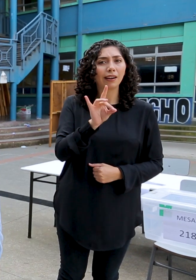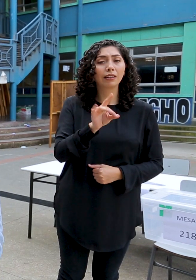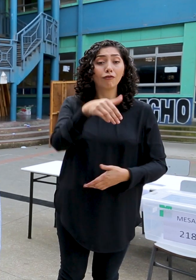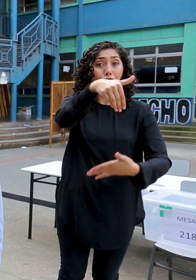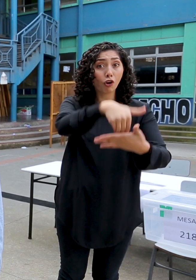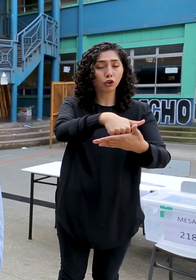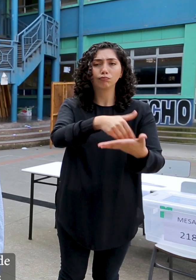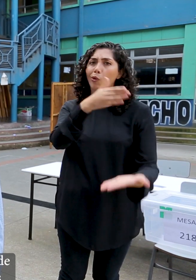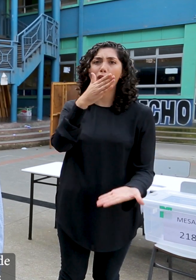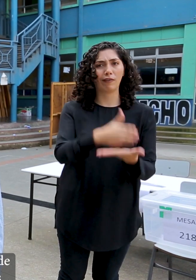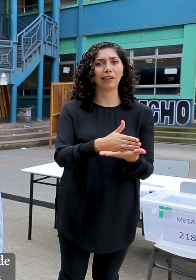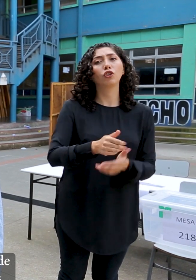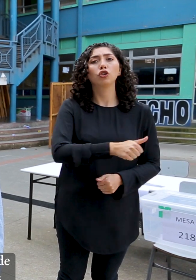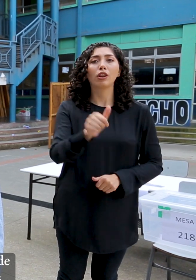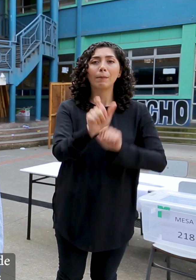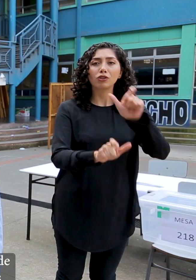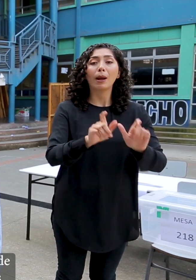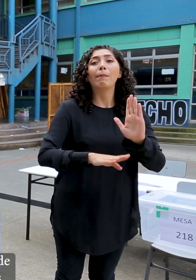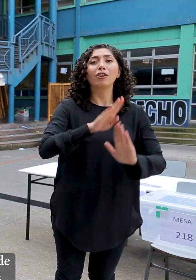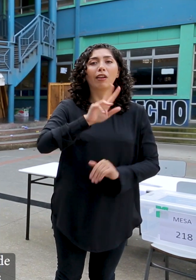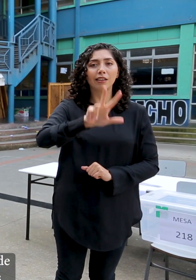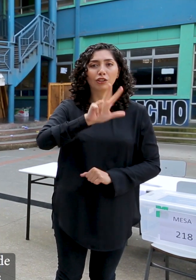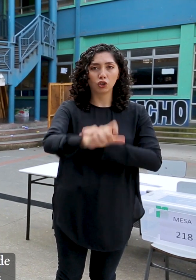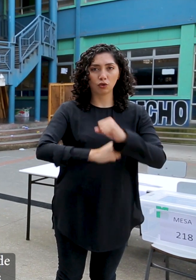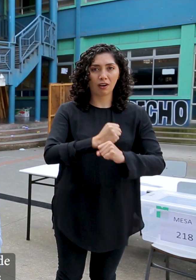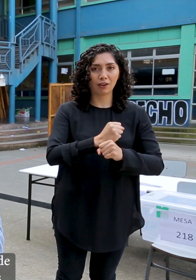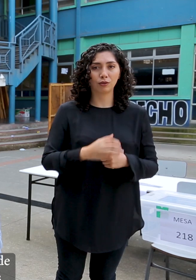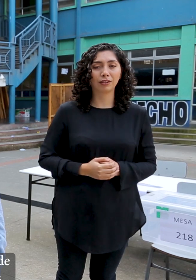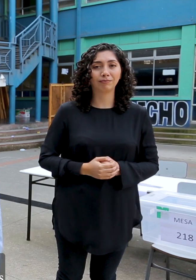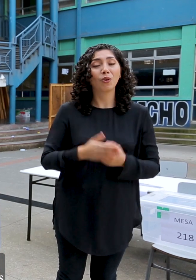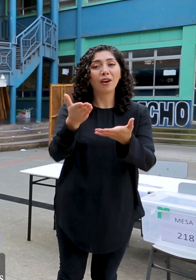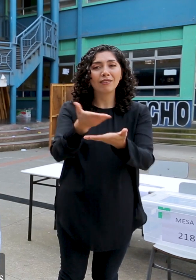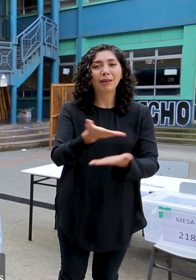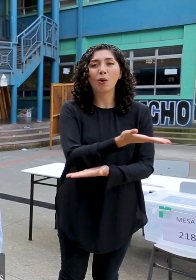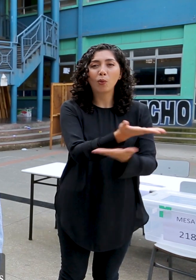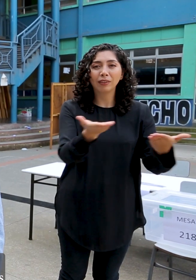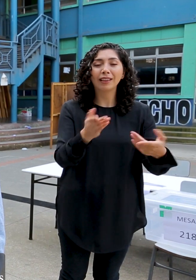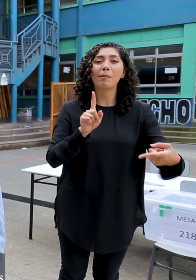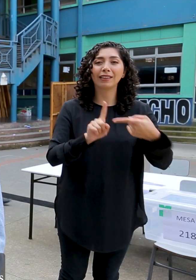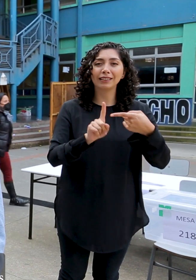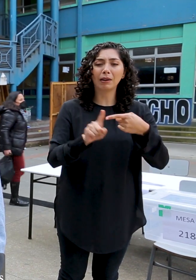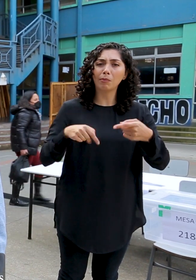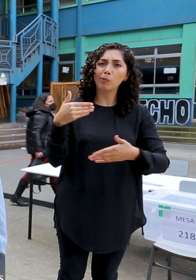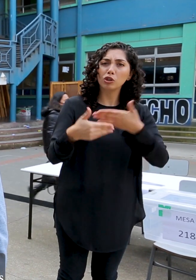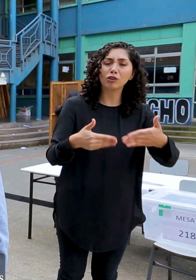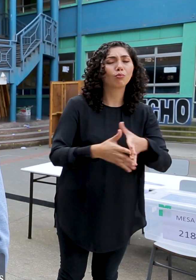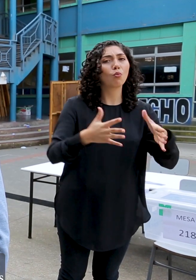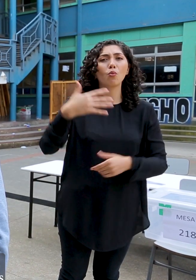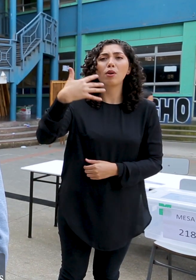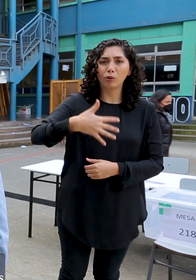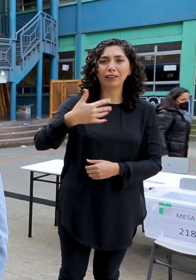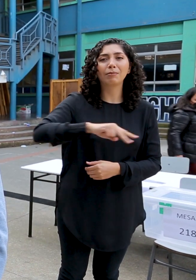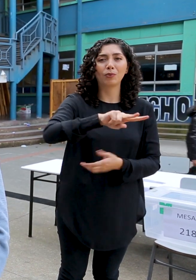voto es obligatorio para todas las personas mayores de 18 años, así es que les invitamos a participar de este proceso tan importante